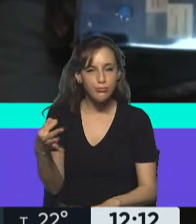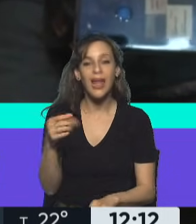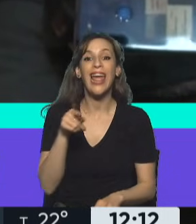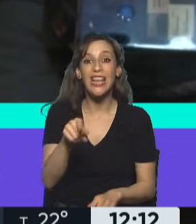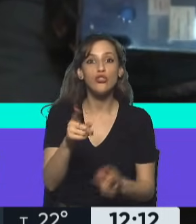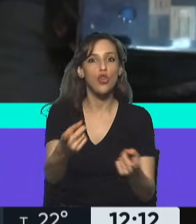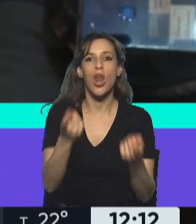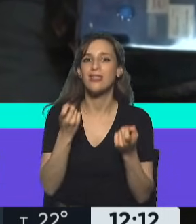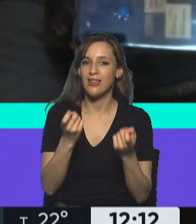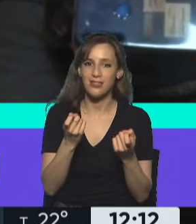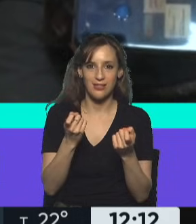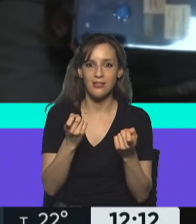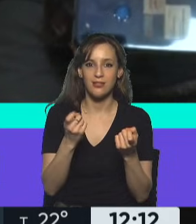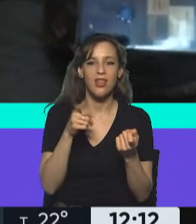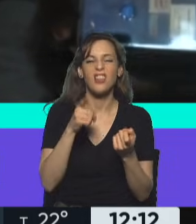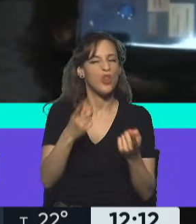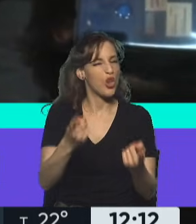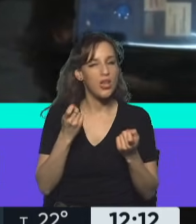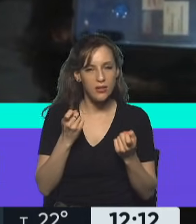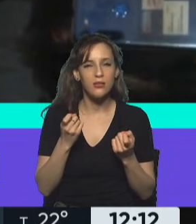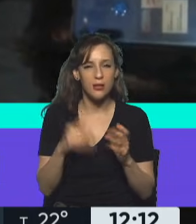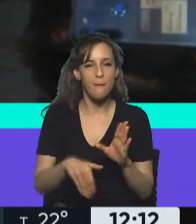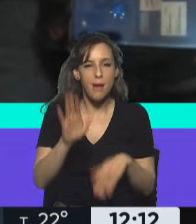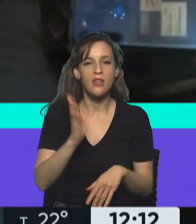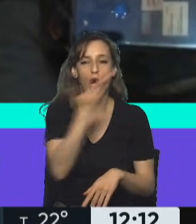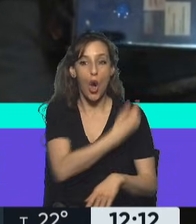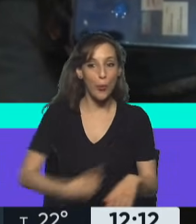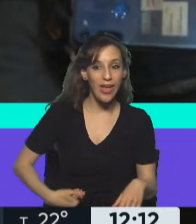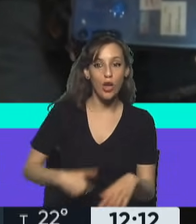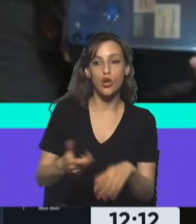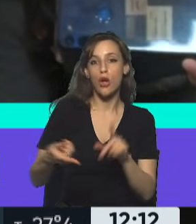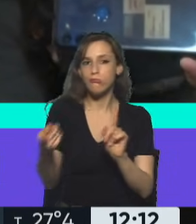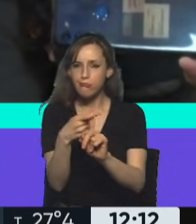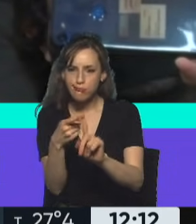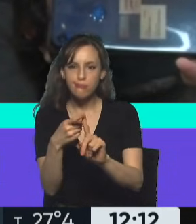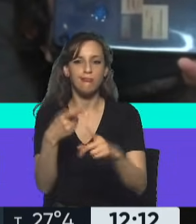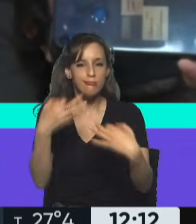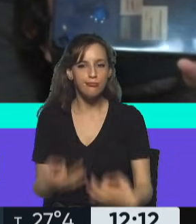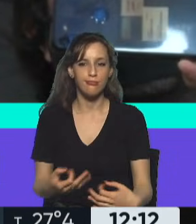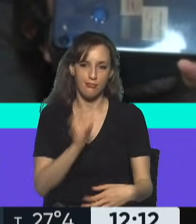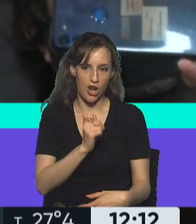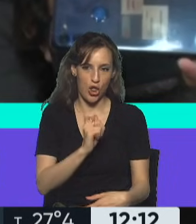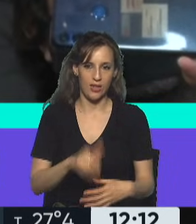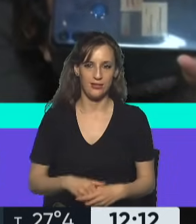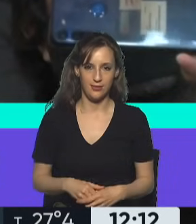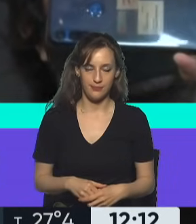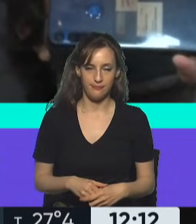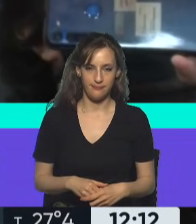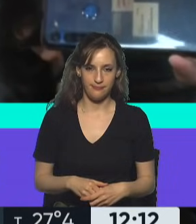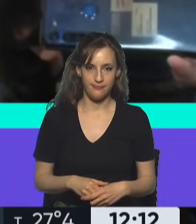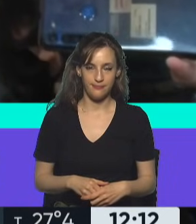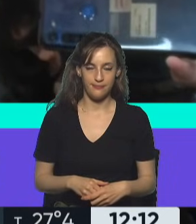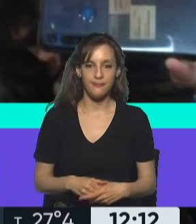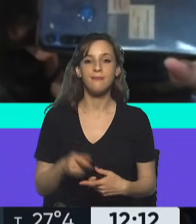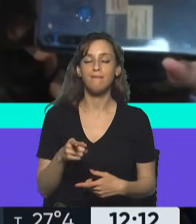contacto permanente con alguien que estuvo en la sala de periodistas y que sabe manejarla, no manejarla,